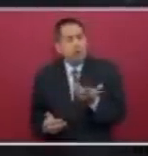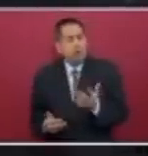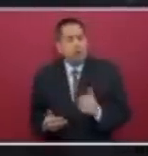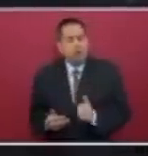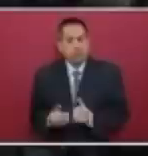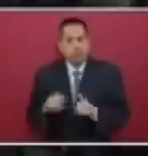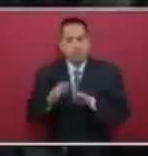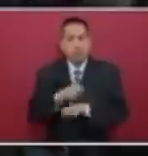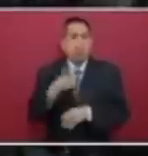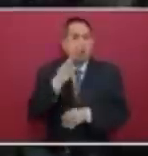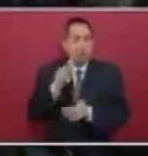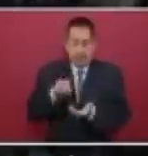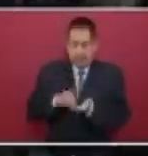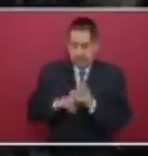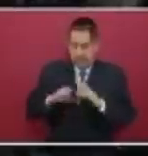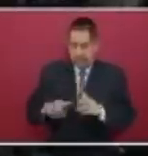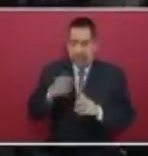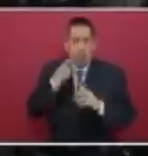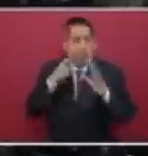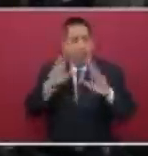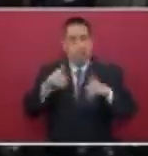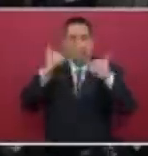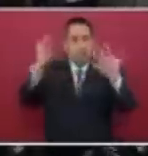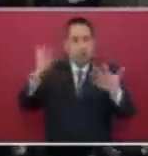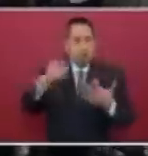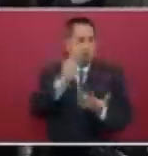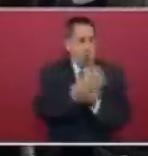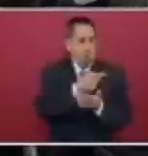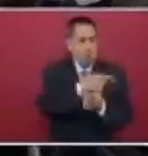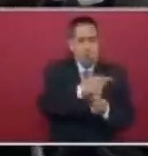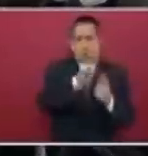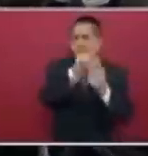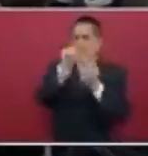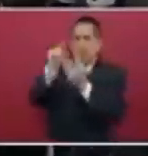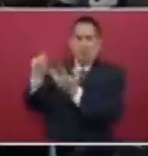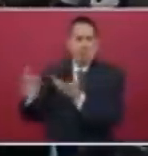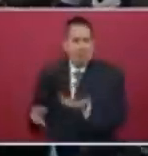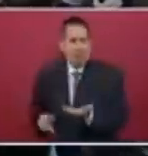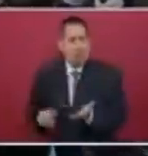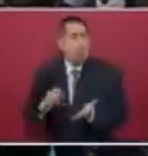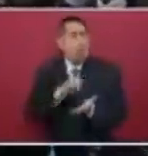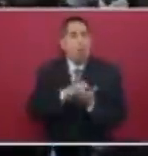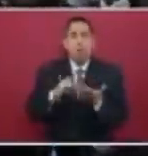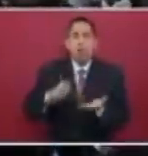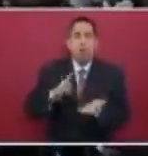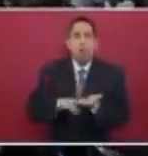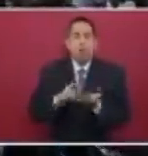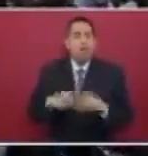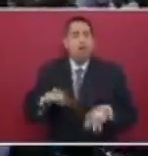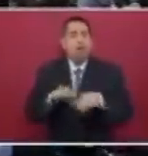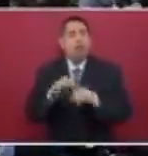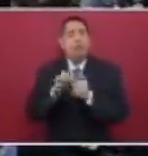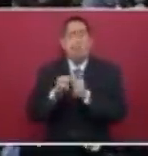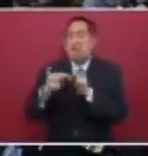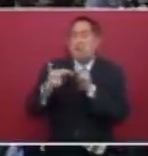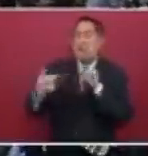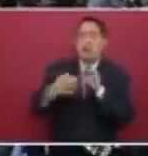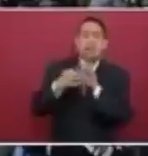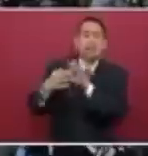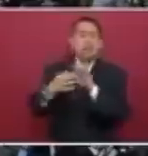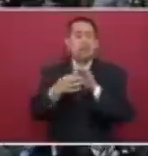en política interna y en política exterior nos importa mucho por ejemplo mantener la relación